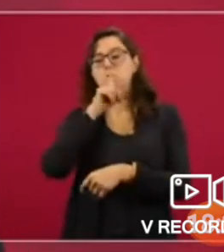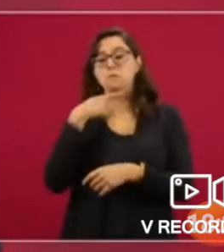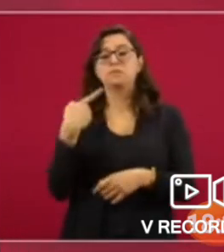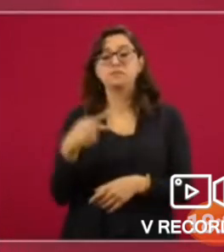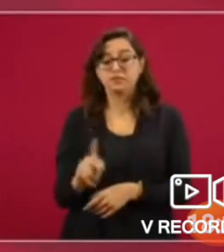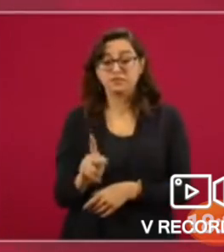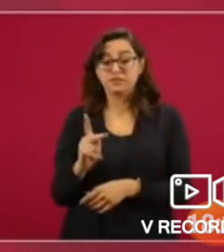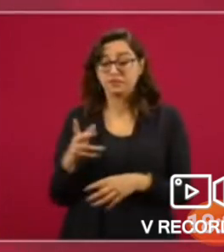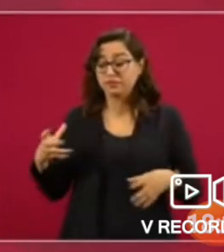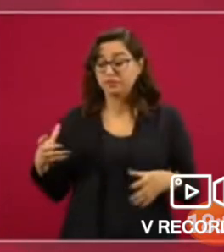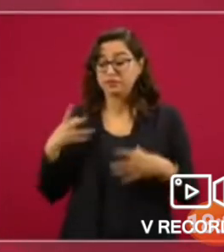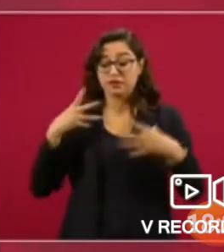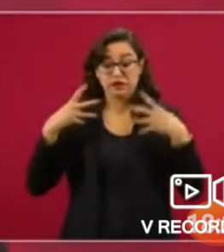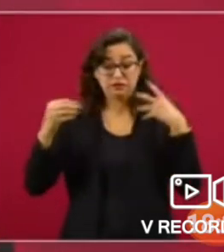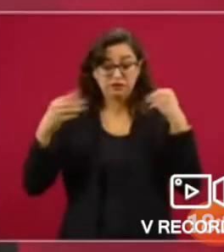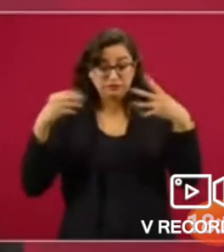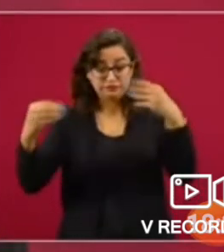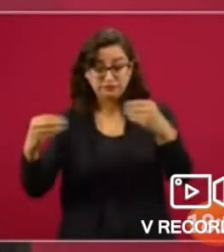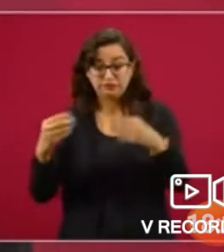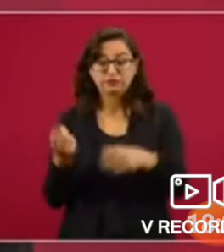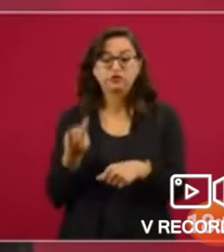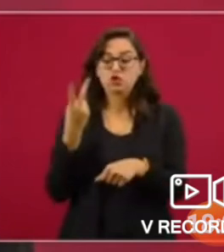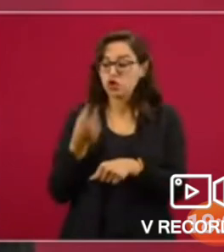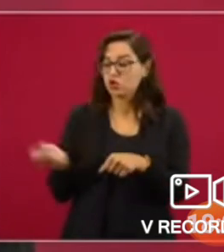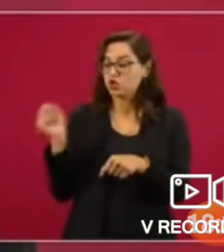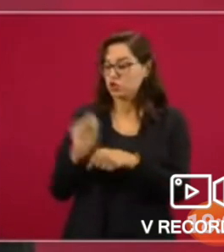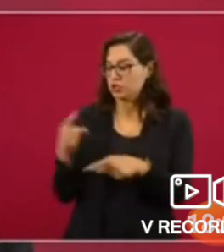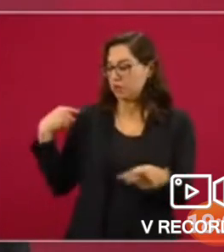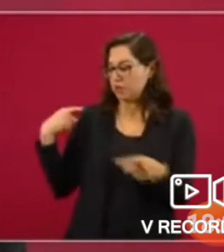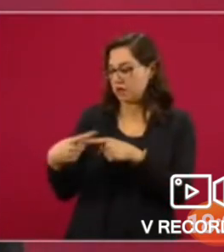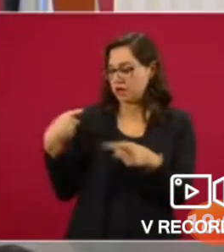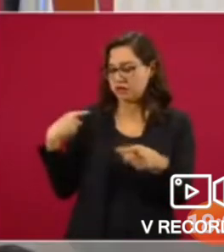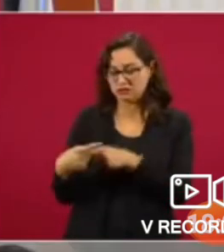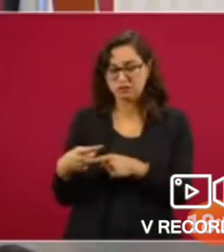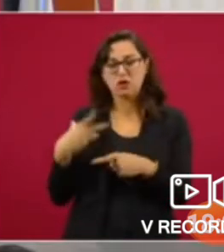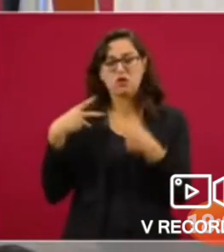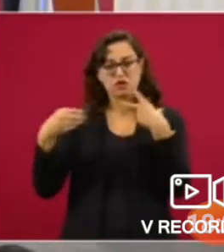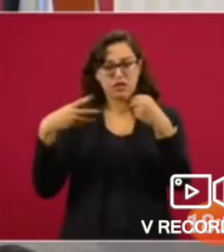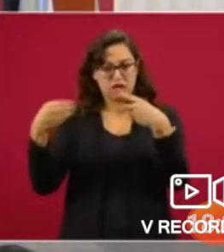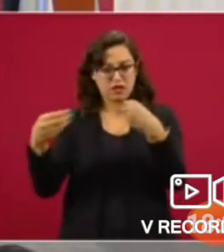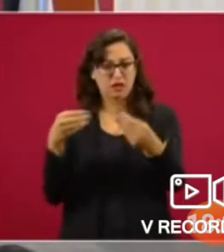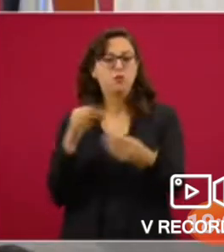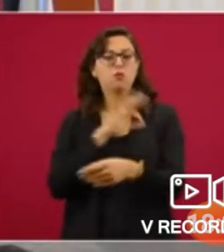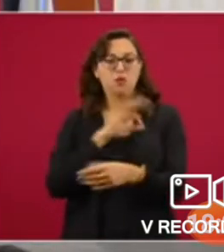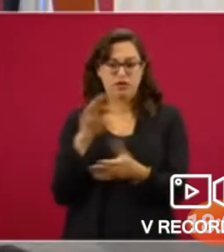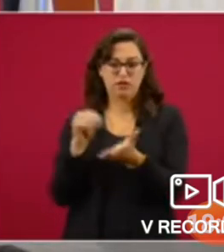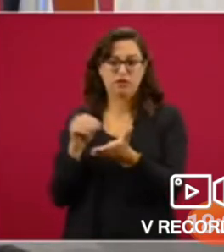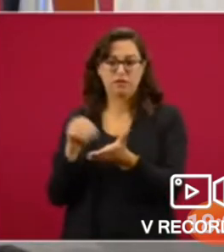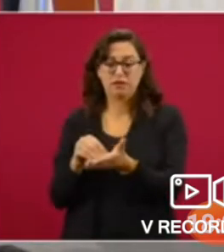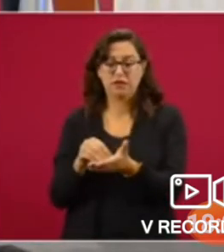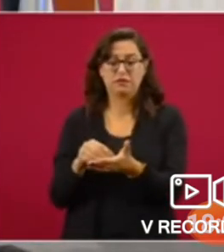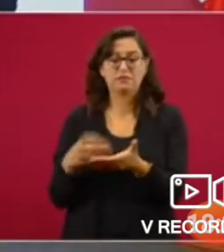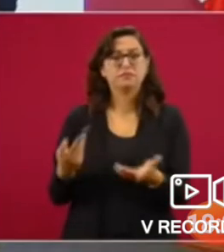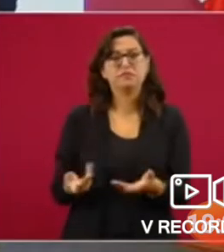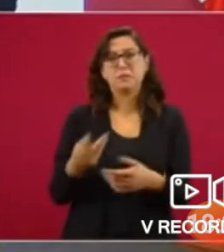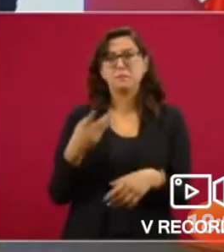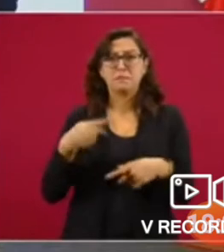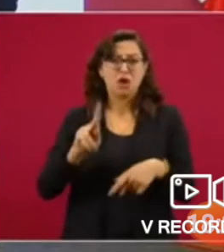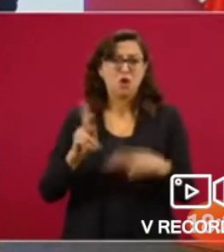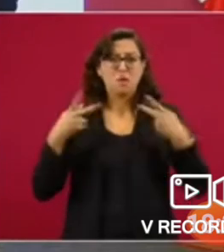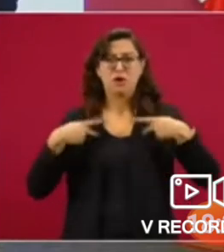que ocurrieron en las últimas 2 semanas son los que tienen posibilidad de contagiar. Todos los demás, los de agosto, los